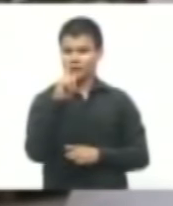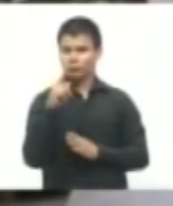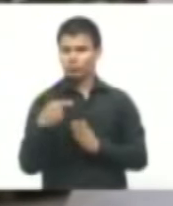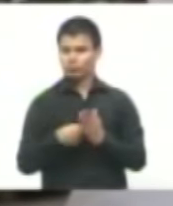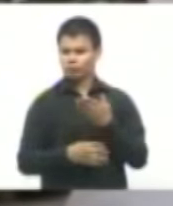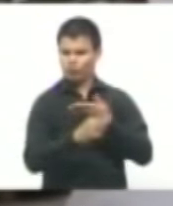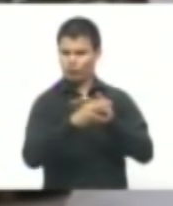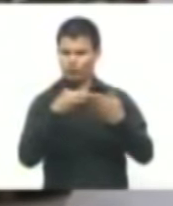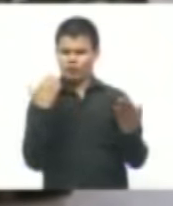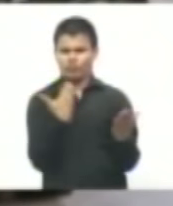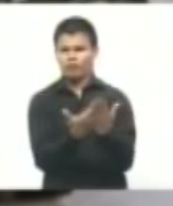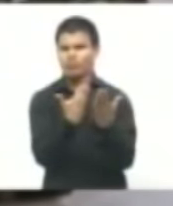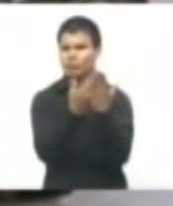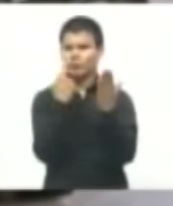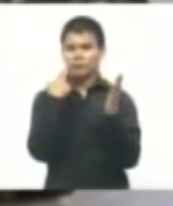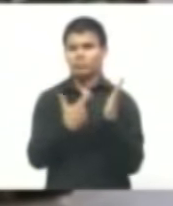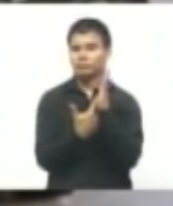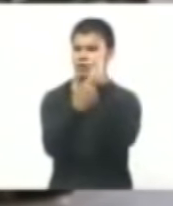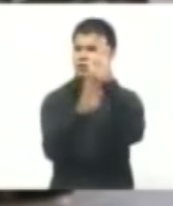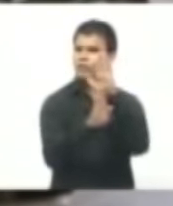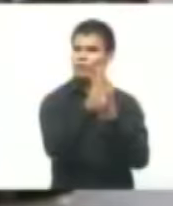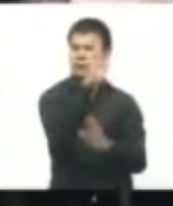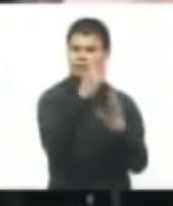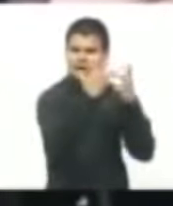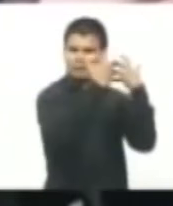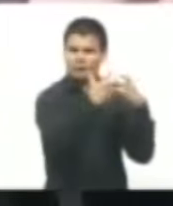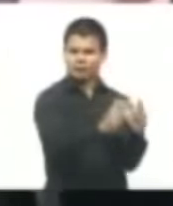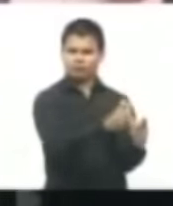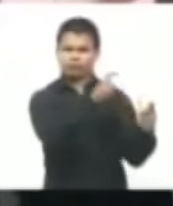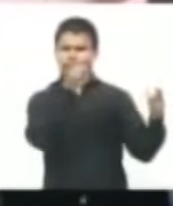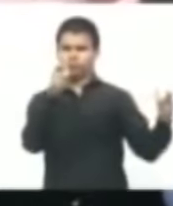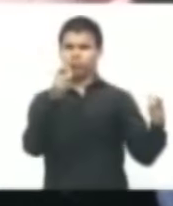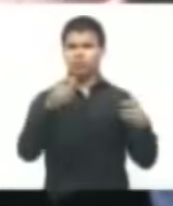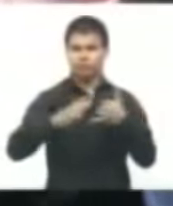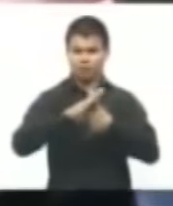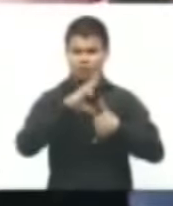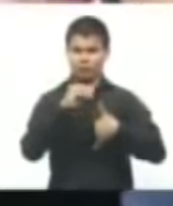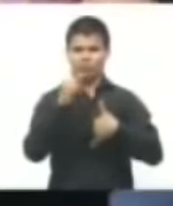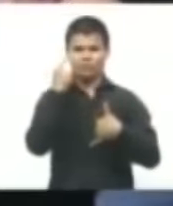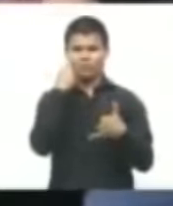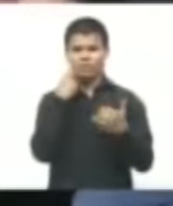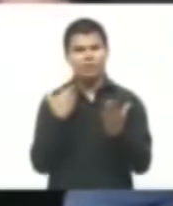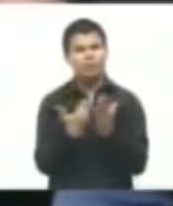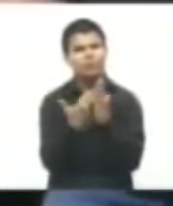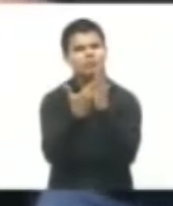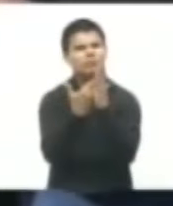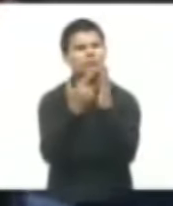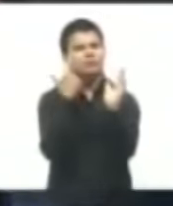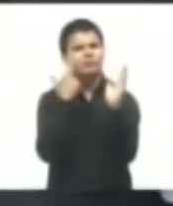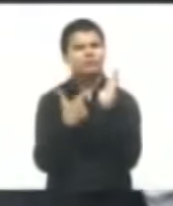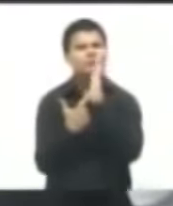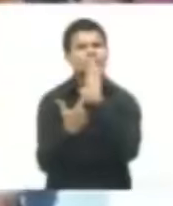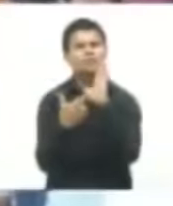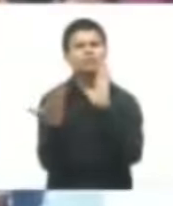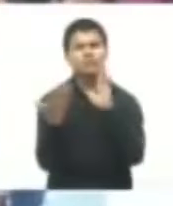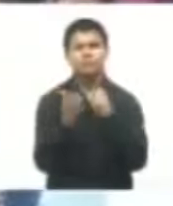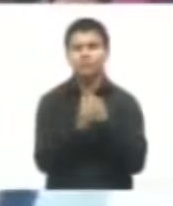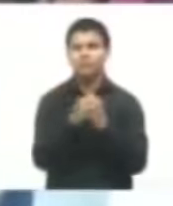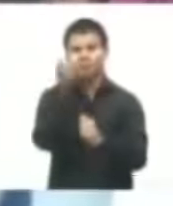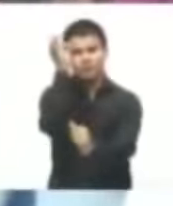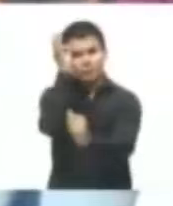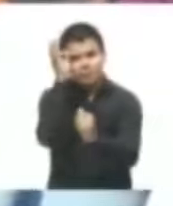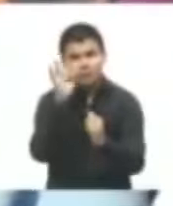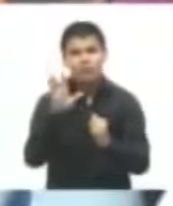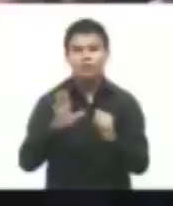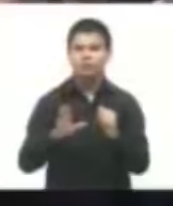que Galapa se convierta en un gran emporio industrial del Caribe colombiano. Dentro de sus propuestas, ha planteado que es necesario buscar un mecanismo para que